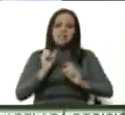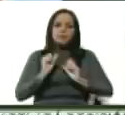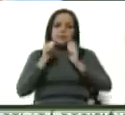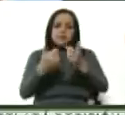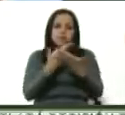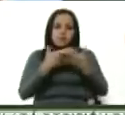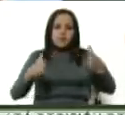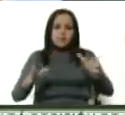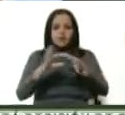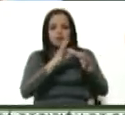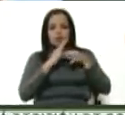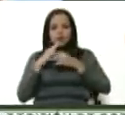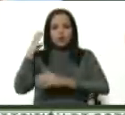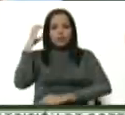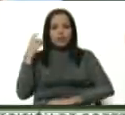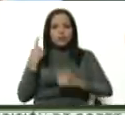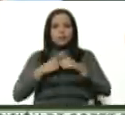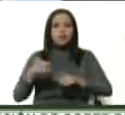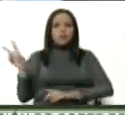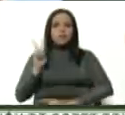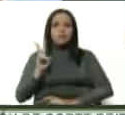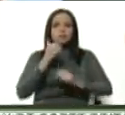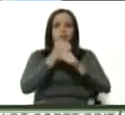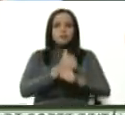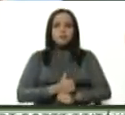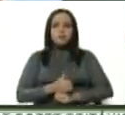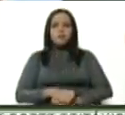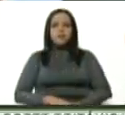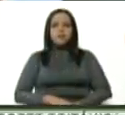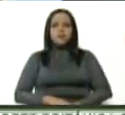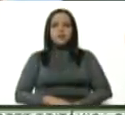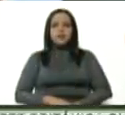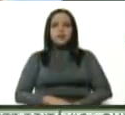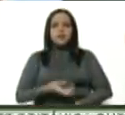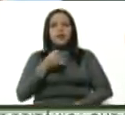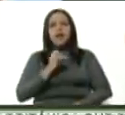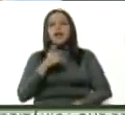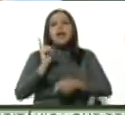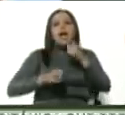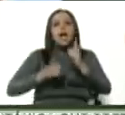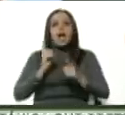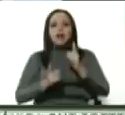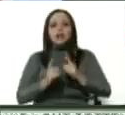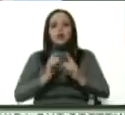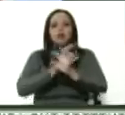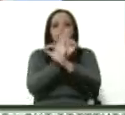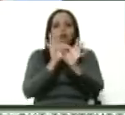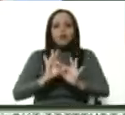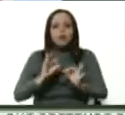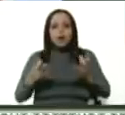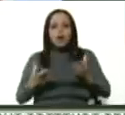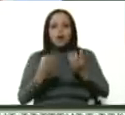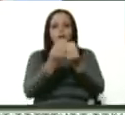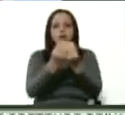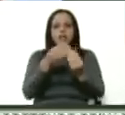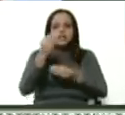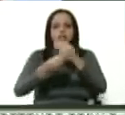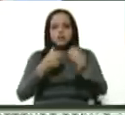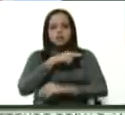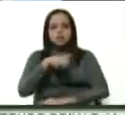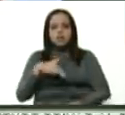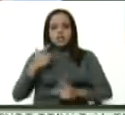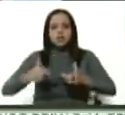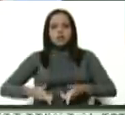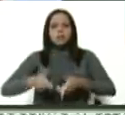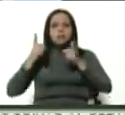Europea, pero sí Venezuela espera que haya algún tipo de gesto, bueno, que acompañe el que hemos hecho y que nos